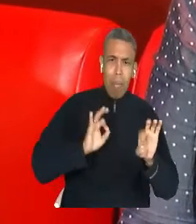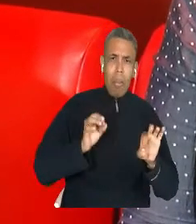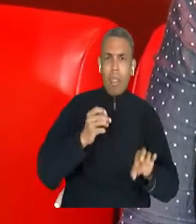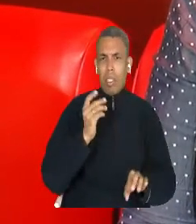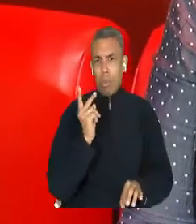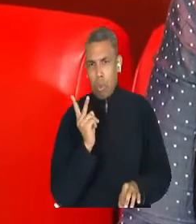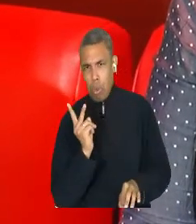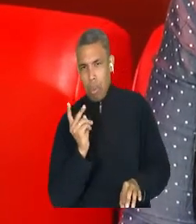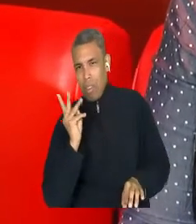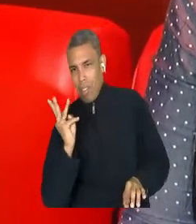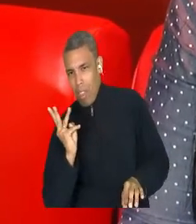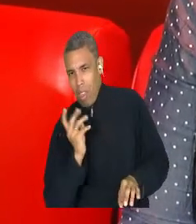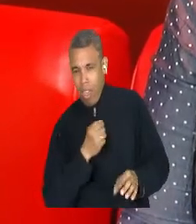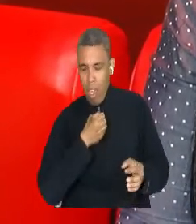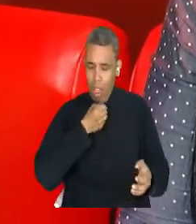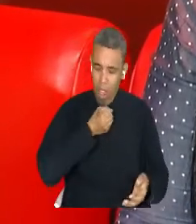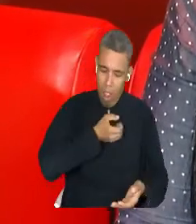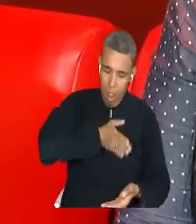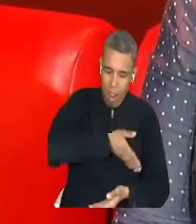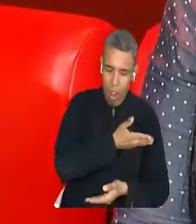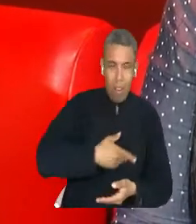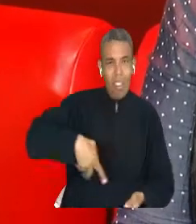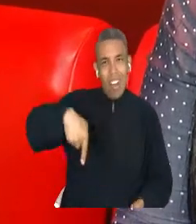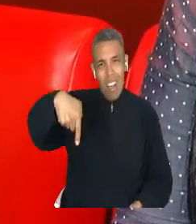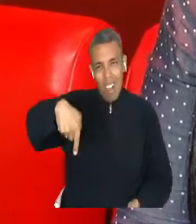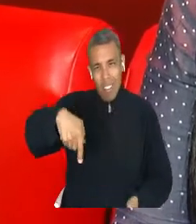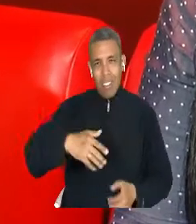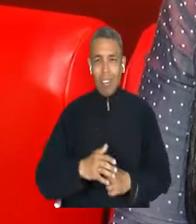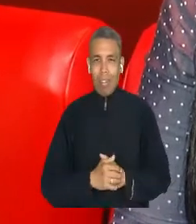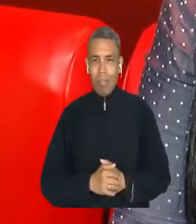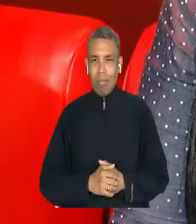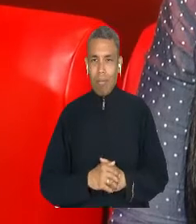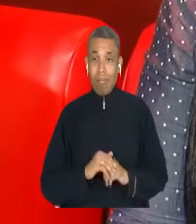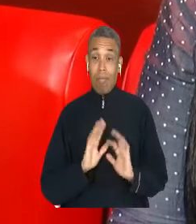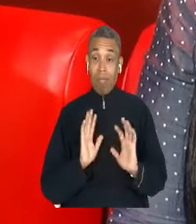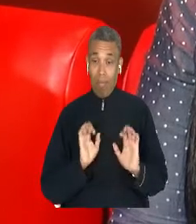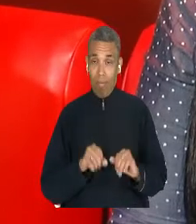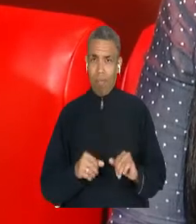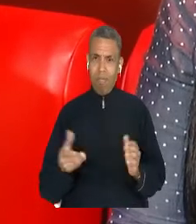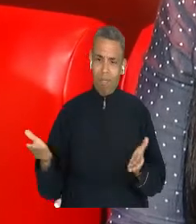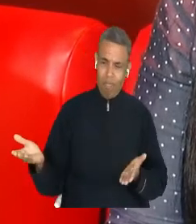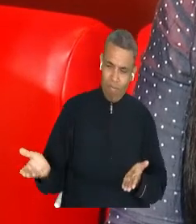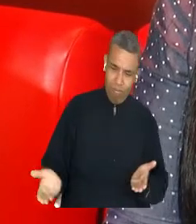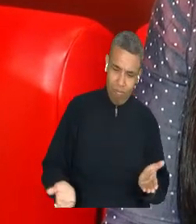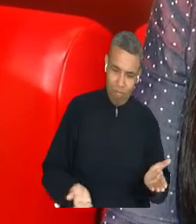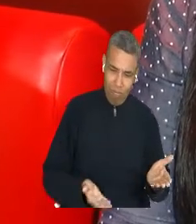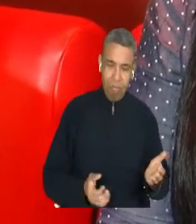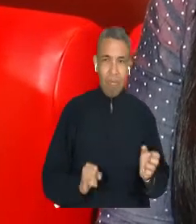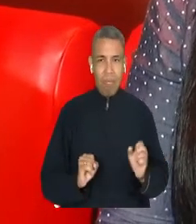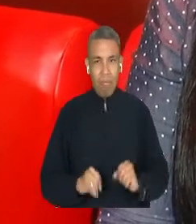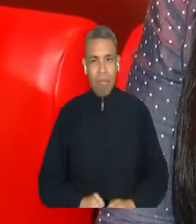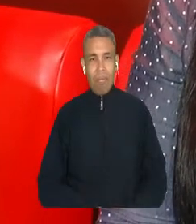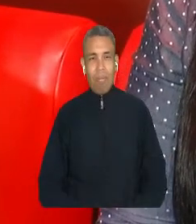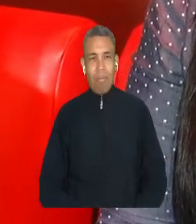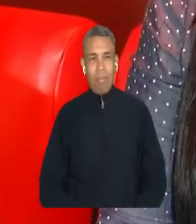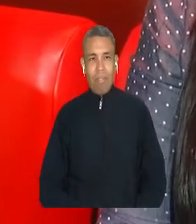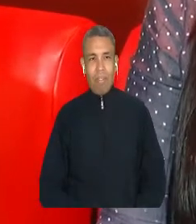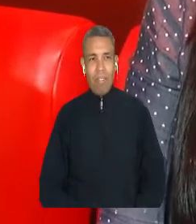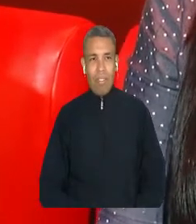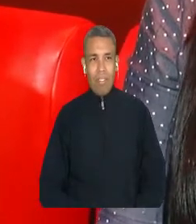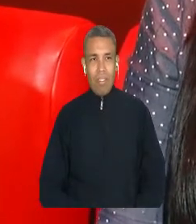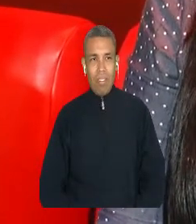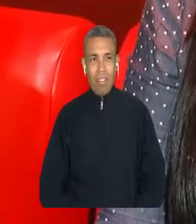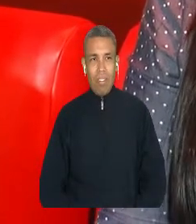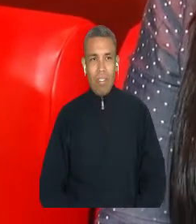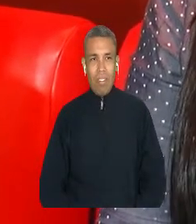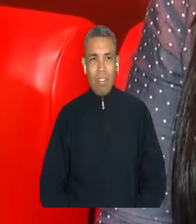presentando aquí en la cervecería. Es un gran espacio para que la gente conozca los grandes talentos que hay